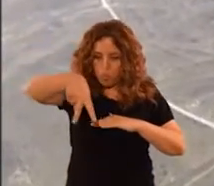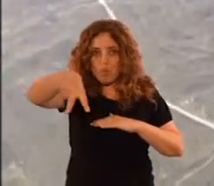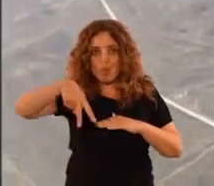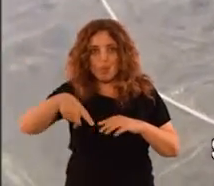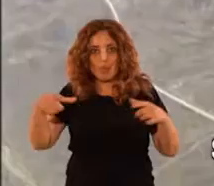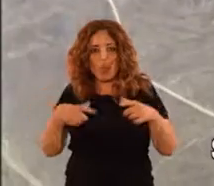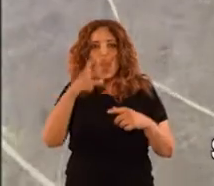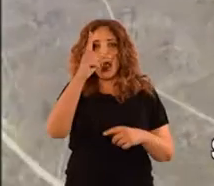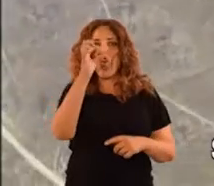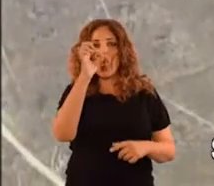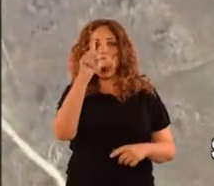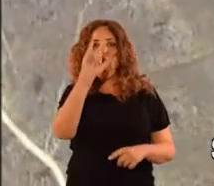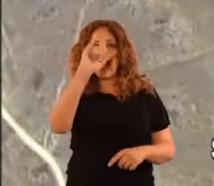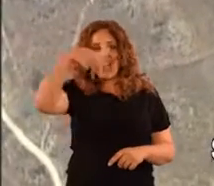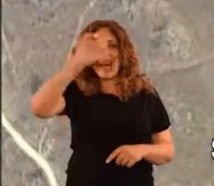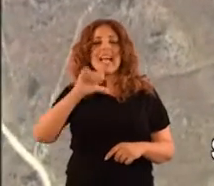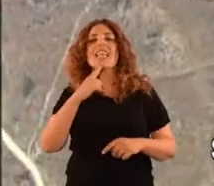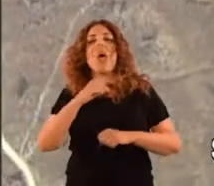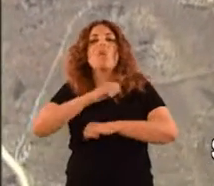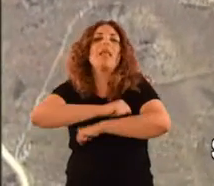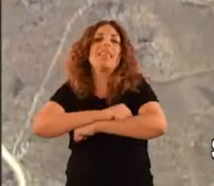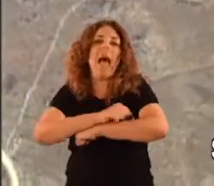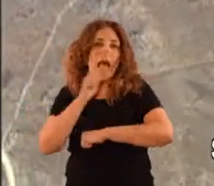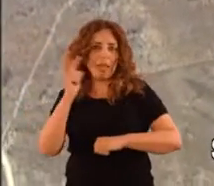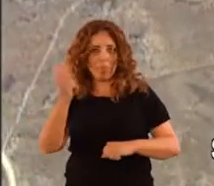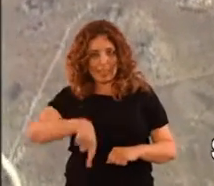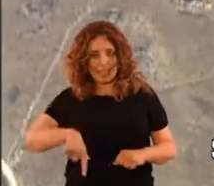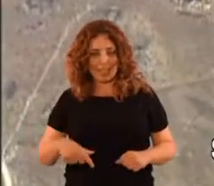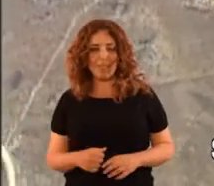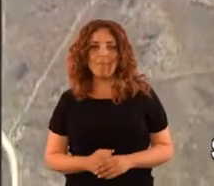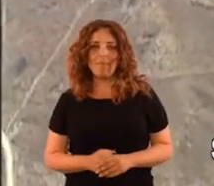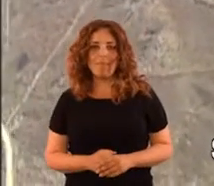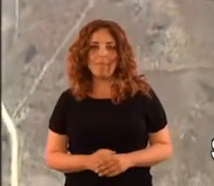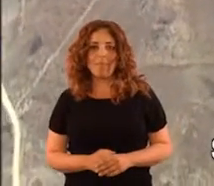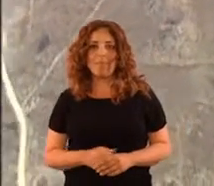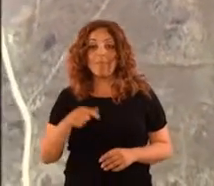pájaro. Son las dolinas, las ventanas del karst.